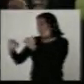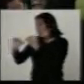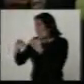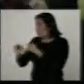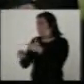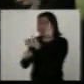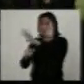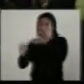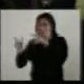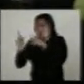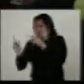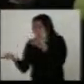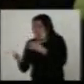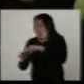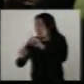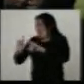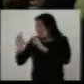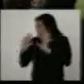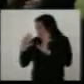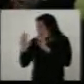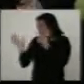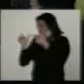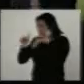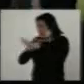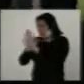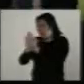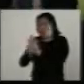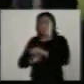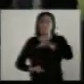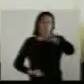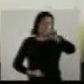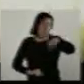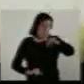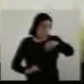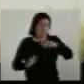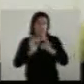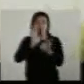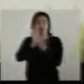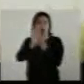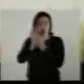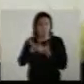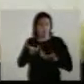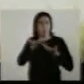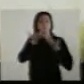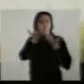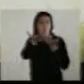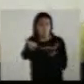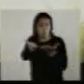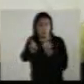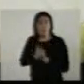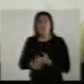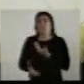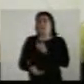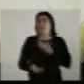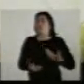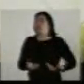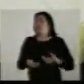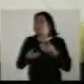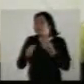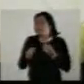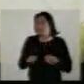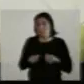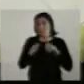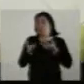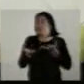la misma tabla que mide a todos. ¿Hay algo de ello dentro de la ley? Sí, la ley propone que el Estado tenga mecanismos